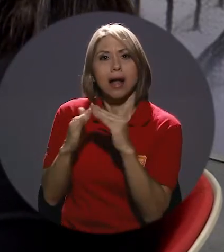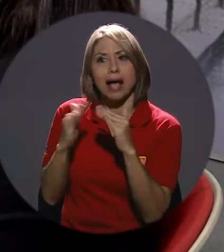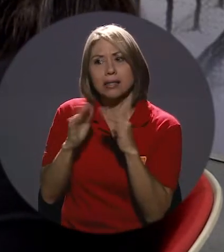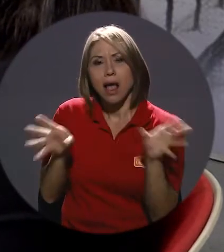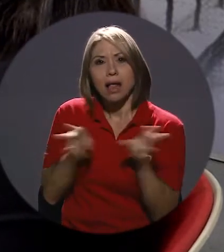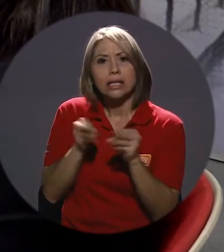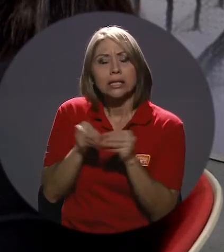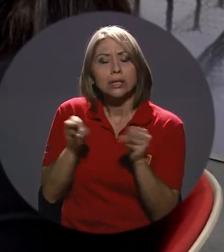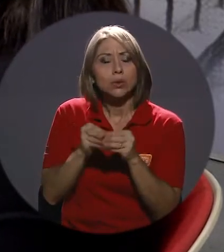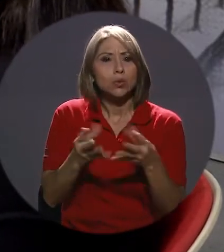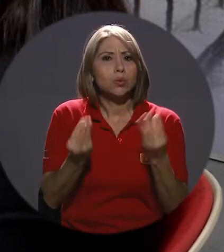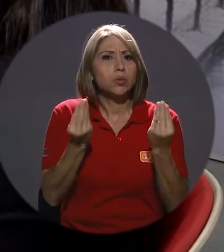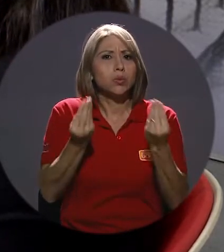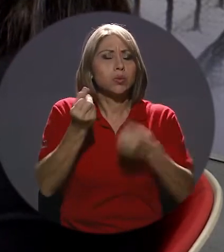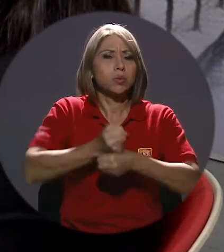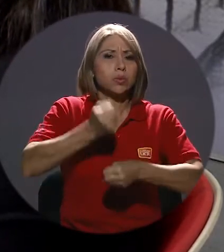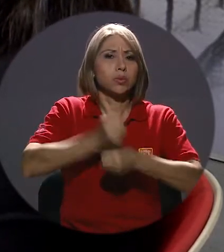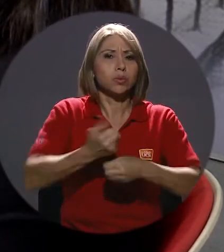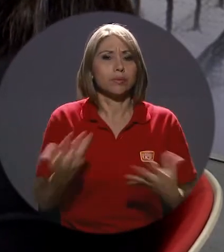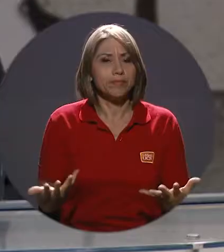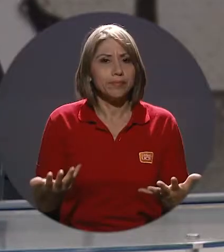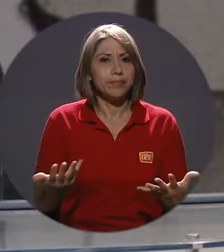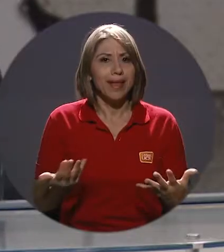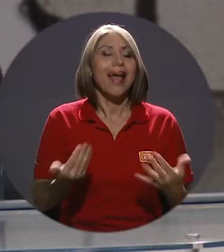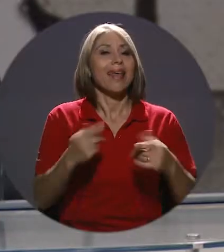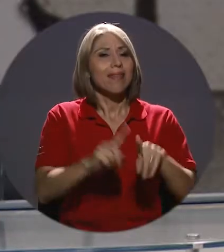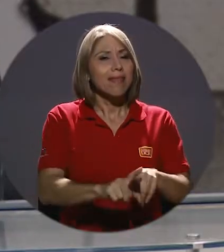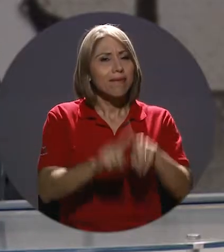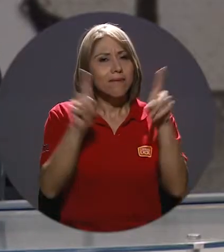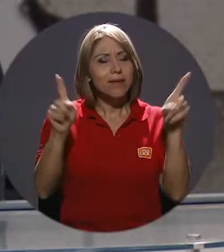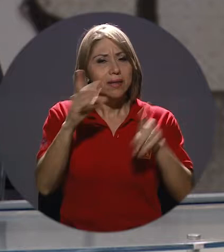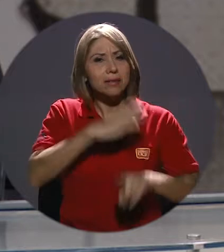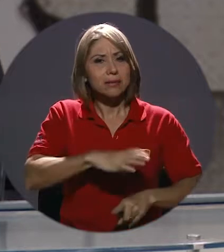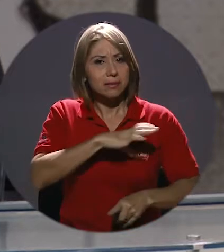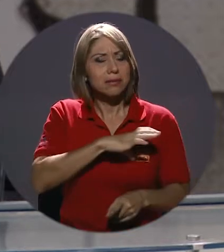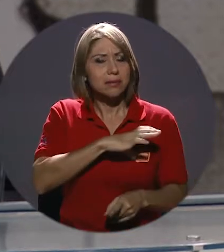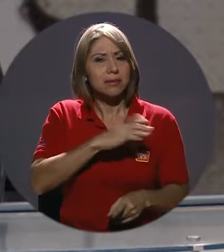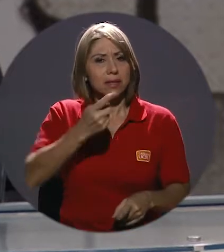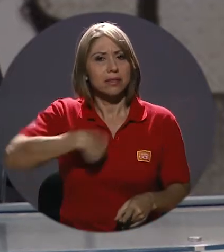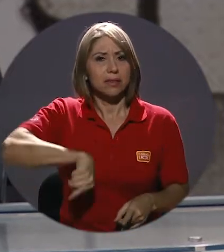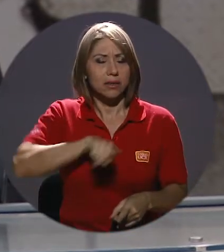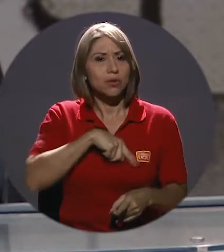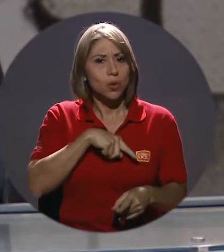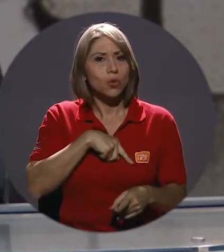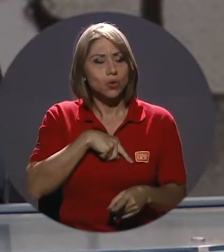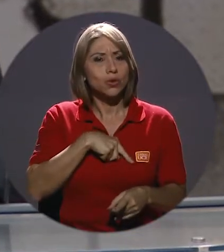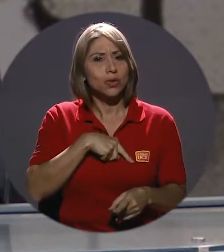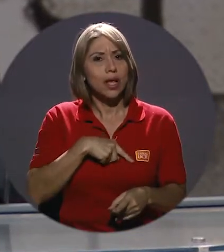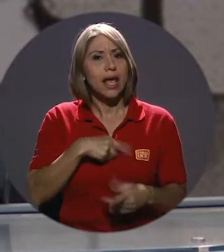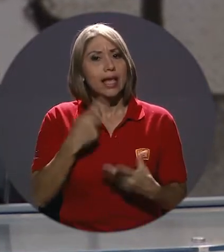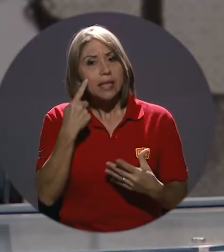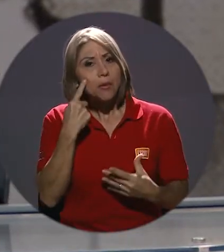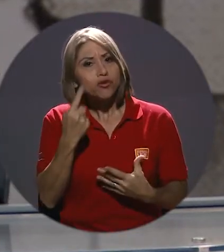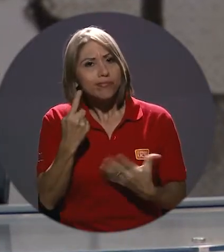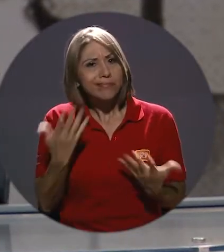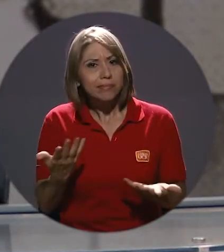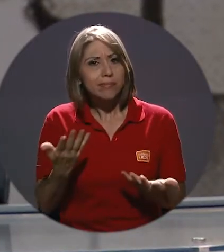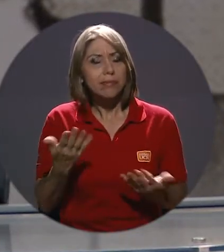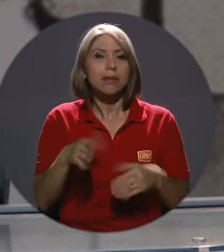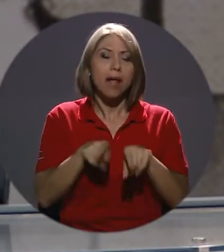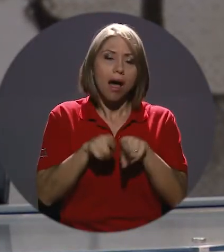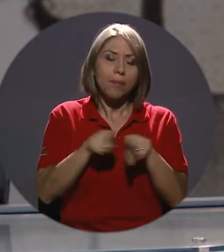hogar. En ese sentido, hay diferentes condiciones a las que les estamos afectando, tomando